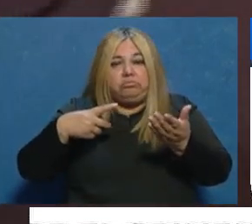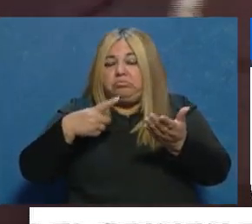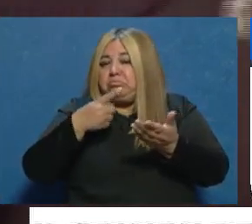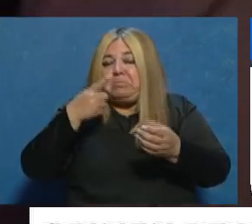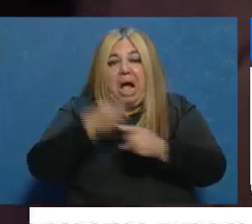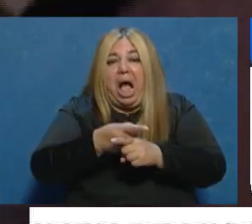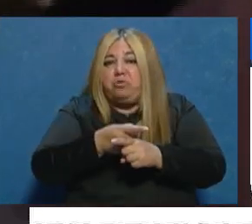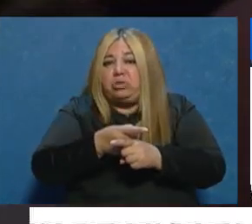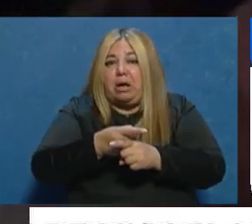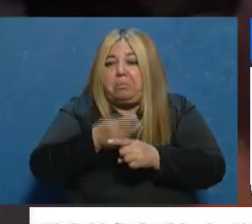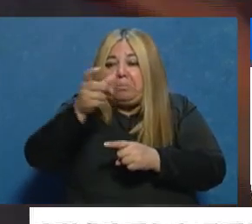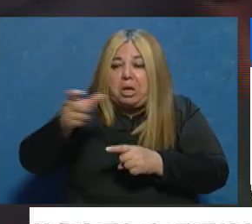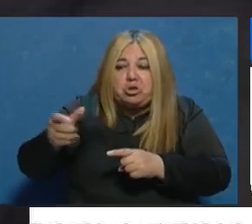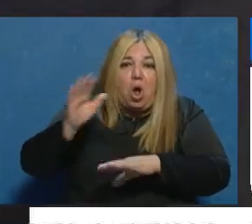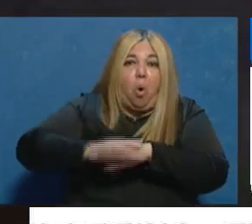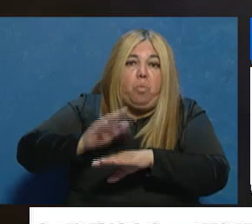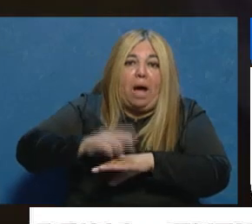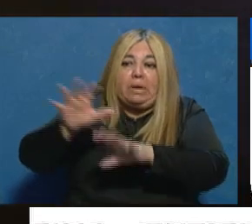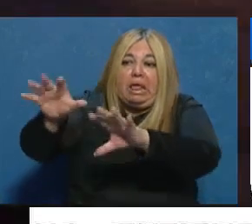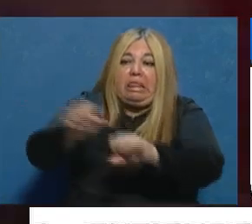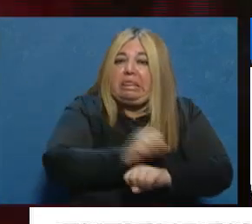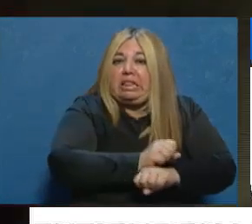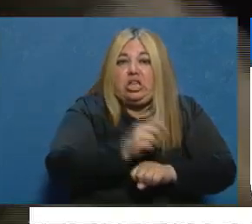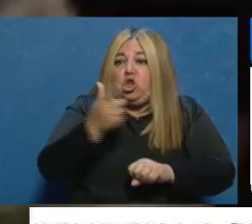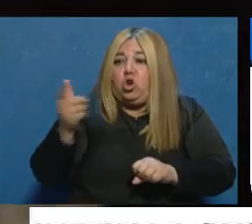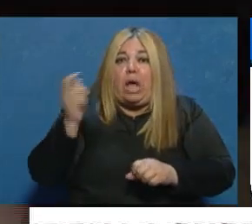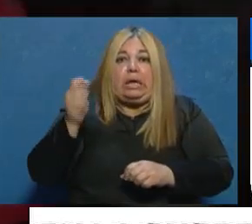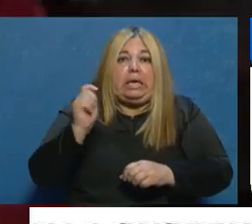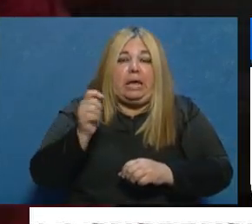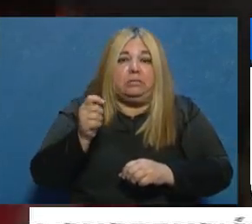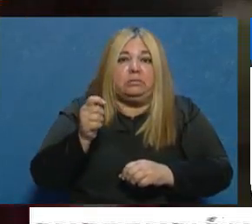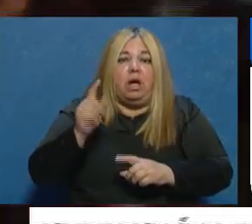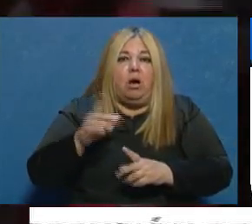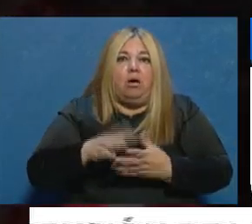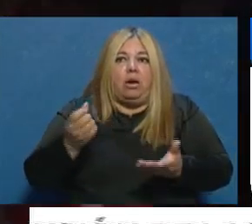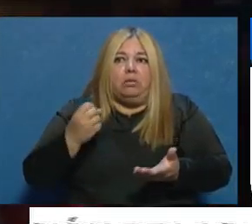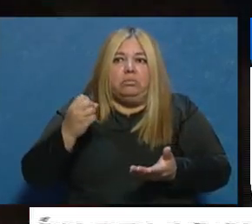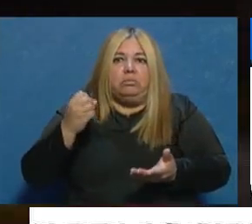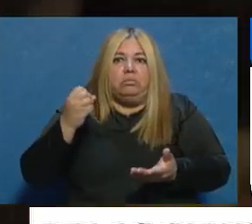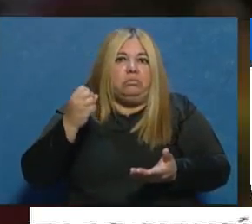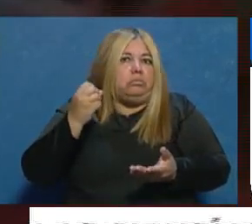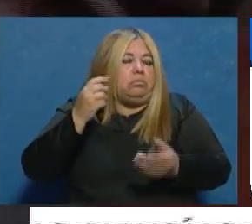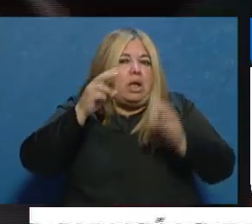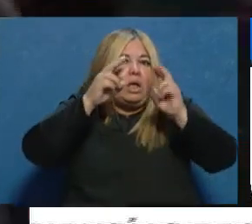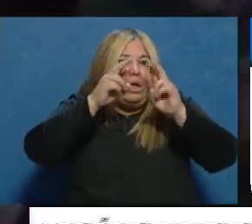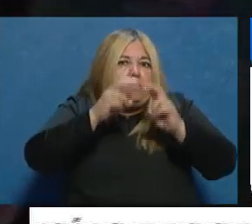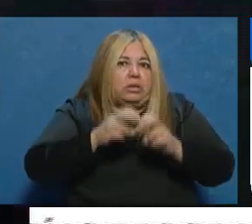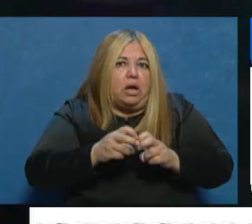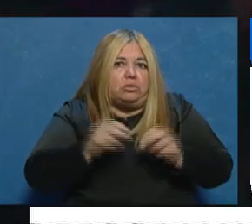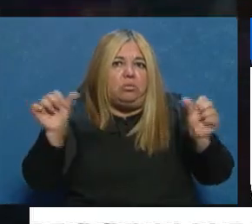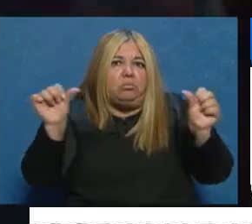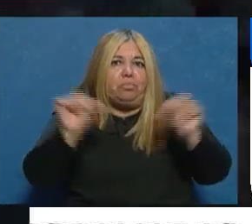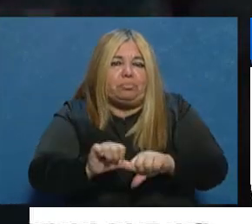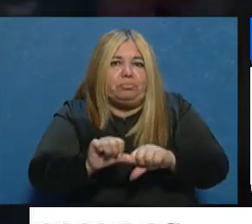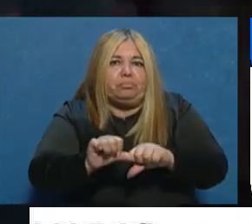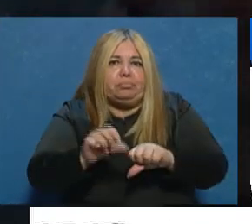la instrucción seguirá adelante, pero es un gran golpe a la investigación, teniendo en cuenta que